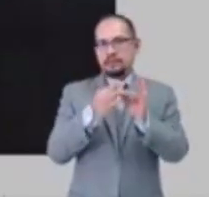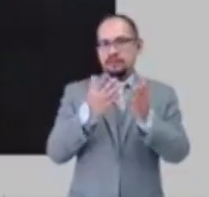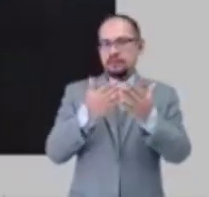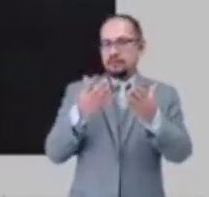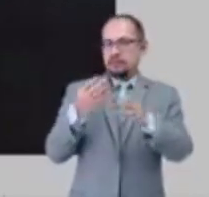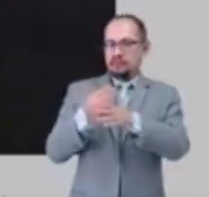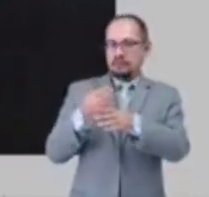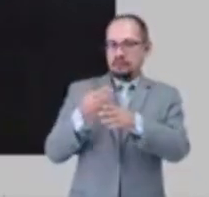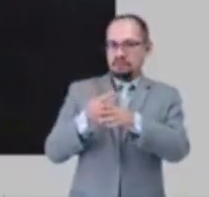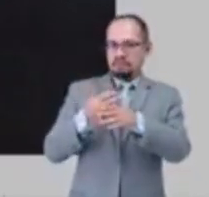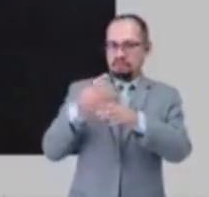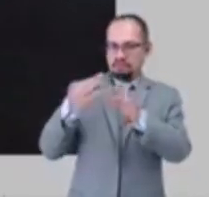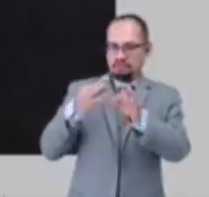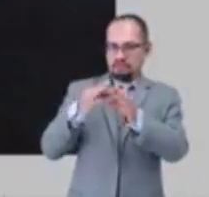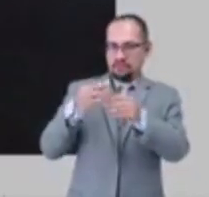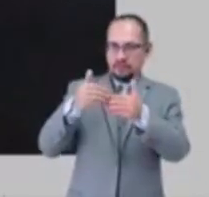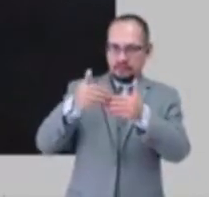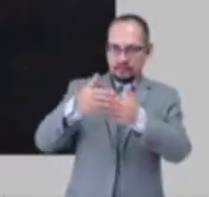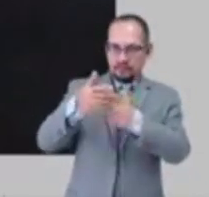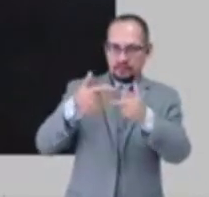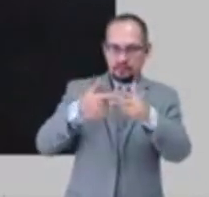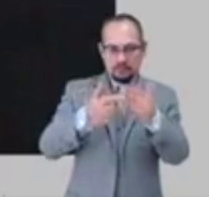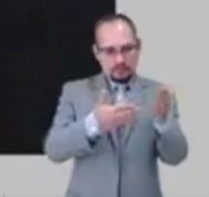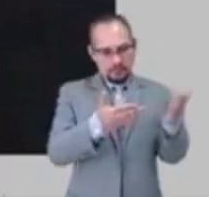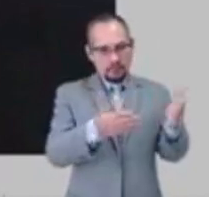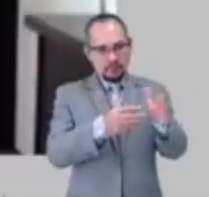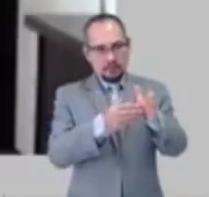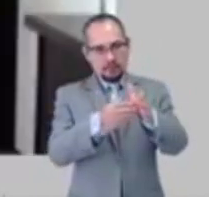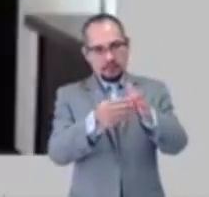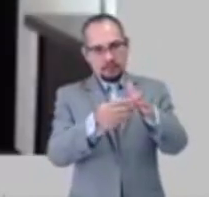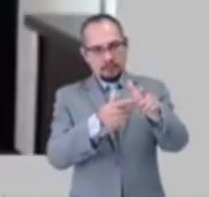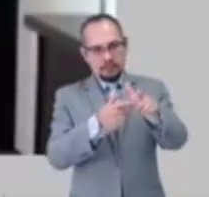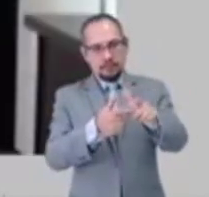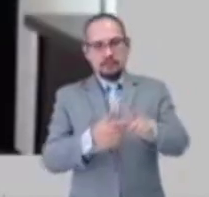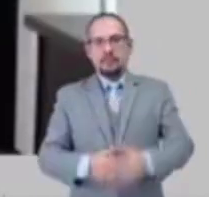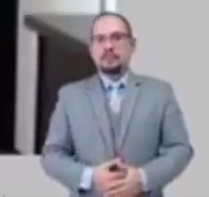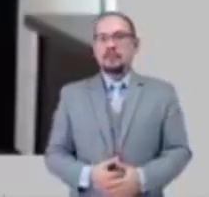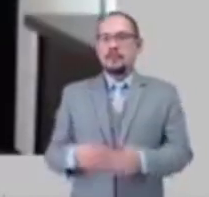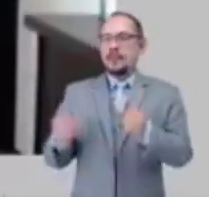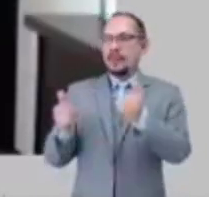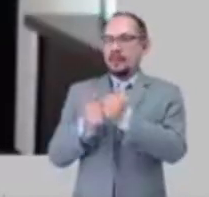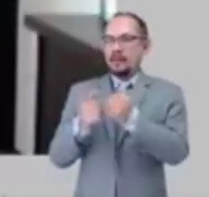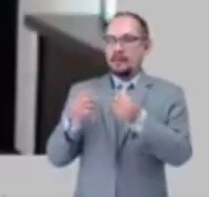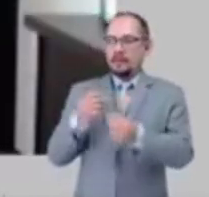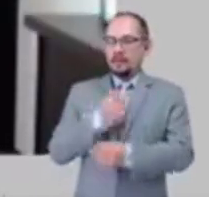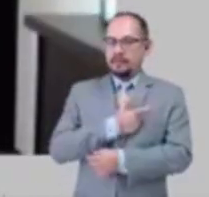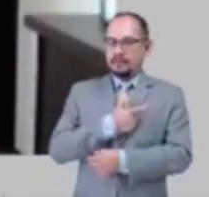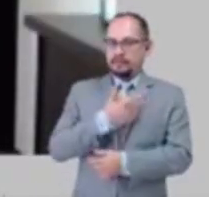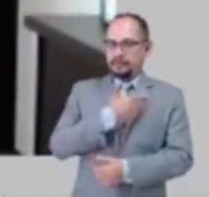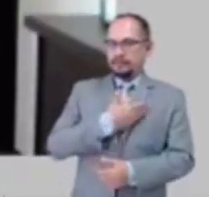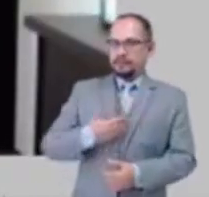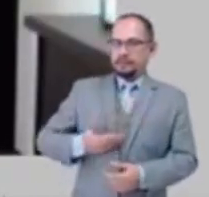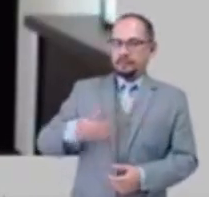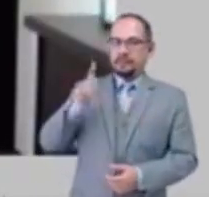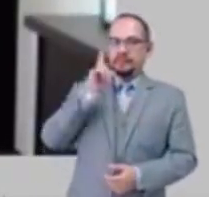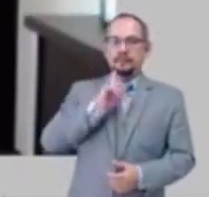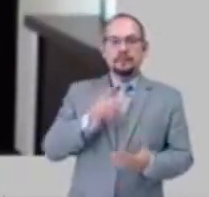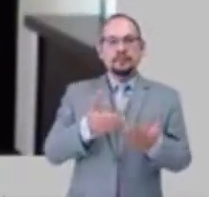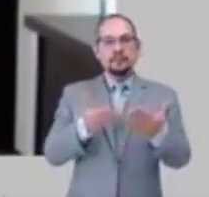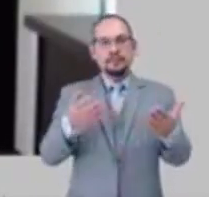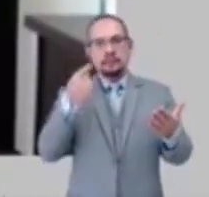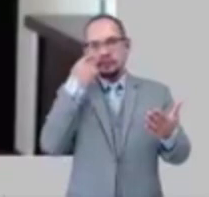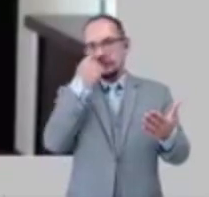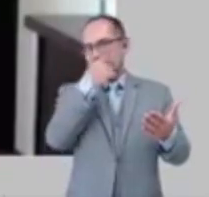por otra parte el consejero electoral cristianos y el garcía reyes en su calidad de presidente de la comisión especial del